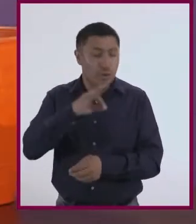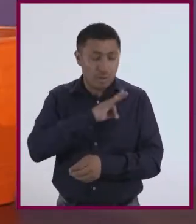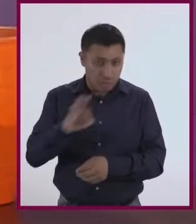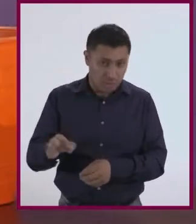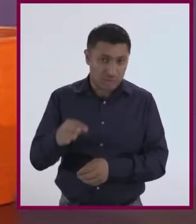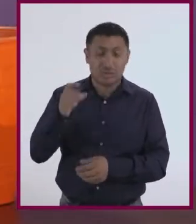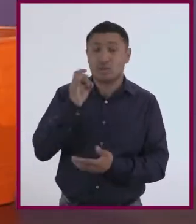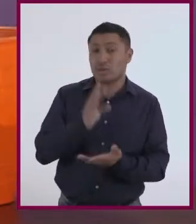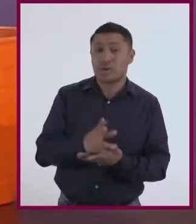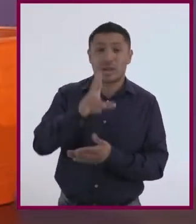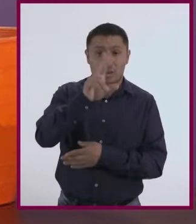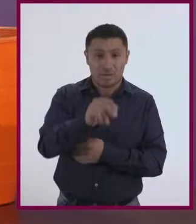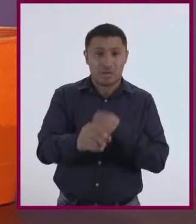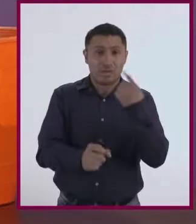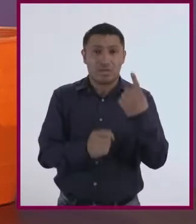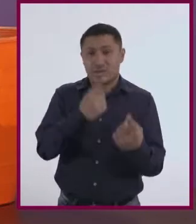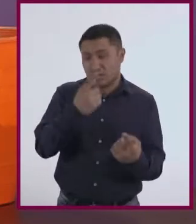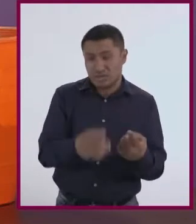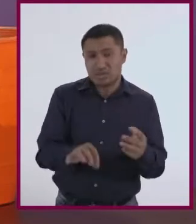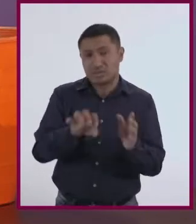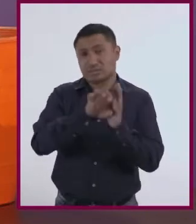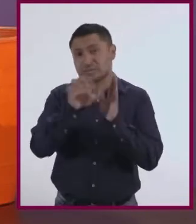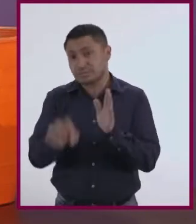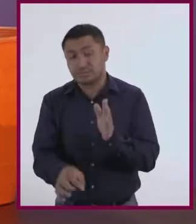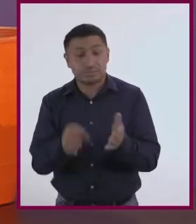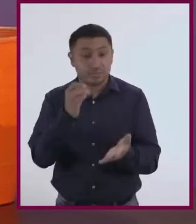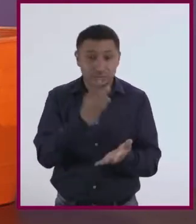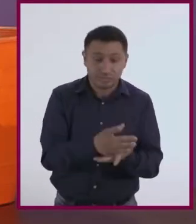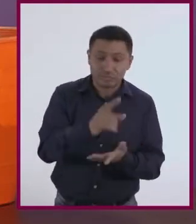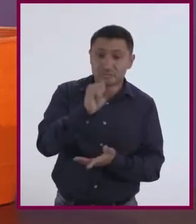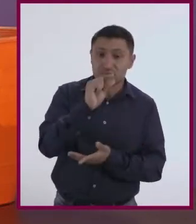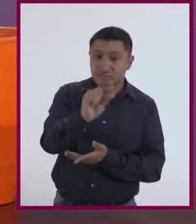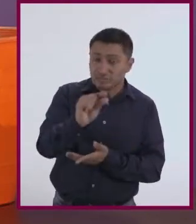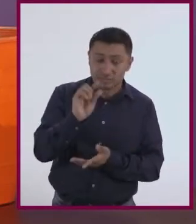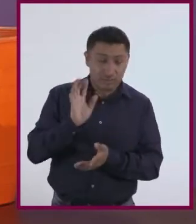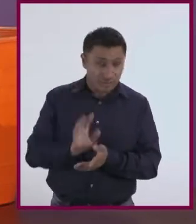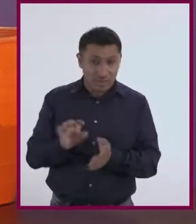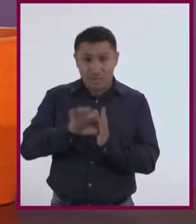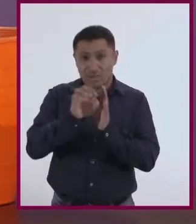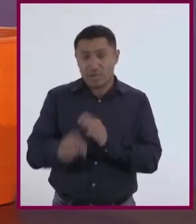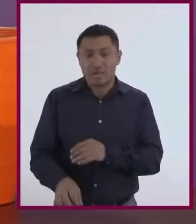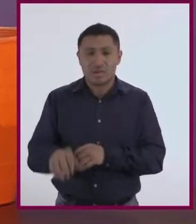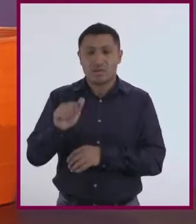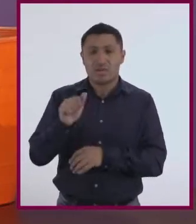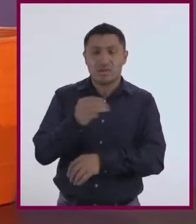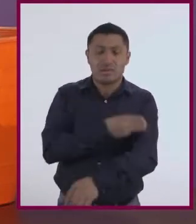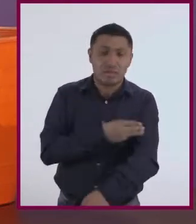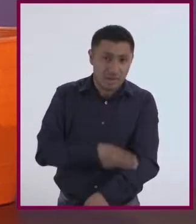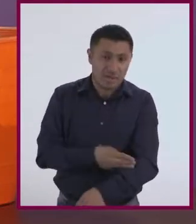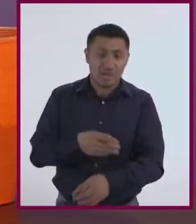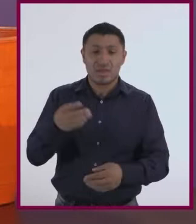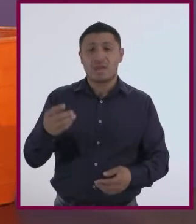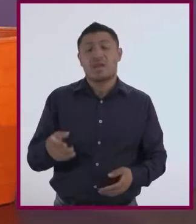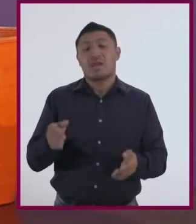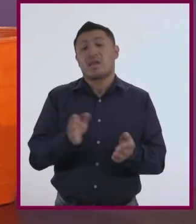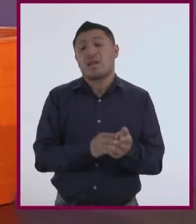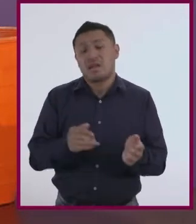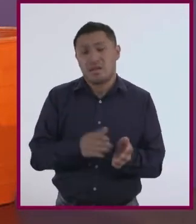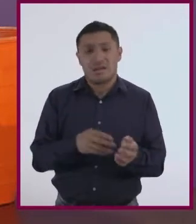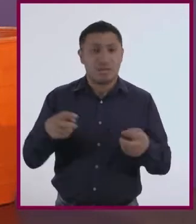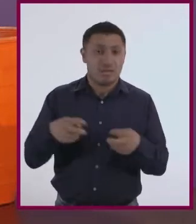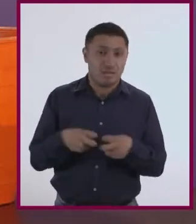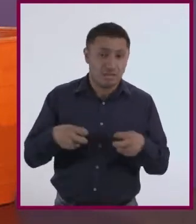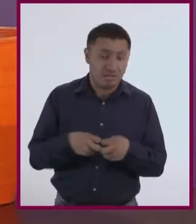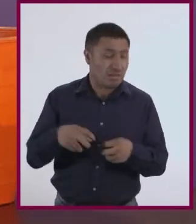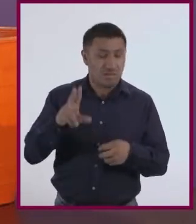mencionados, excepto algunos residuos que pueden utilizarse solo en pequeñas cantidades, como aserrín y cenizas de madera, cartón no